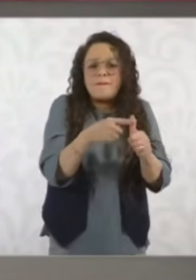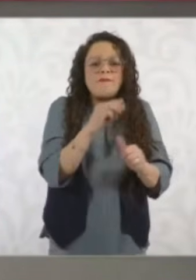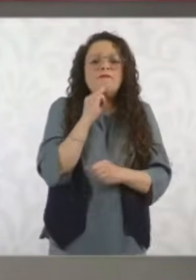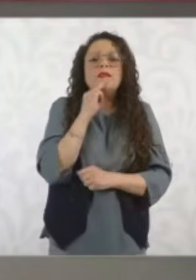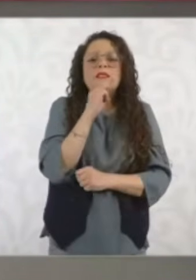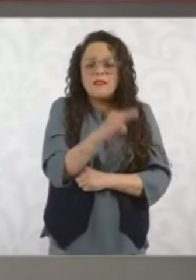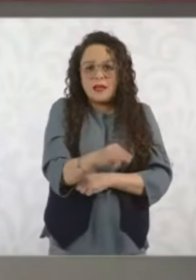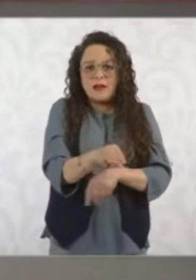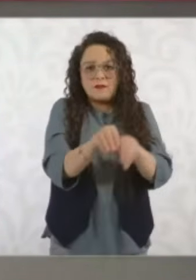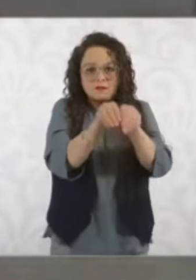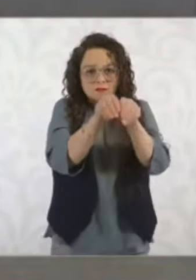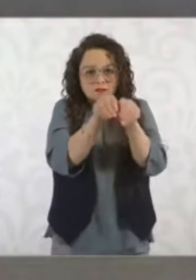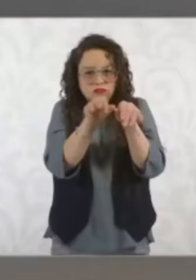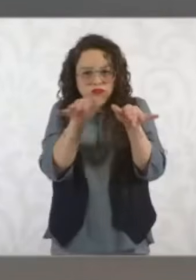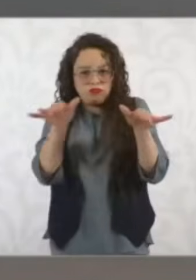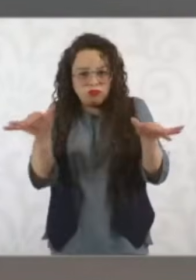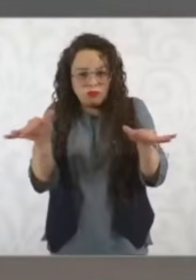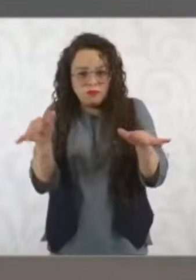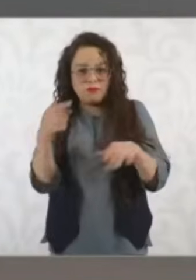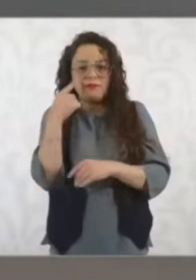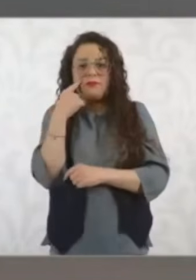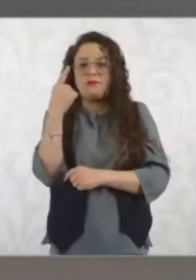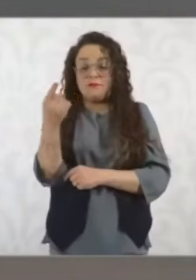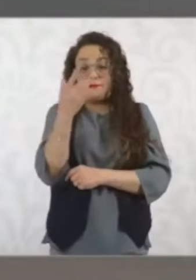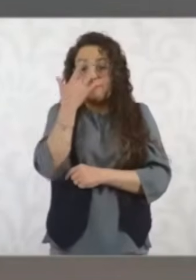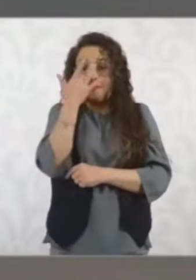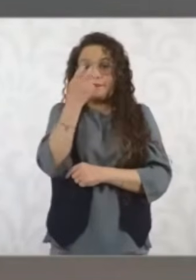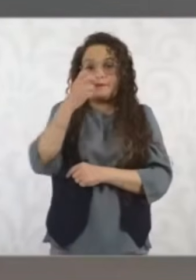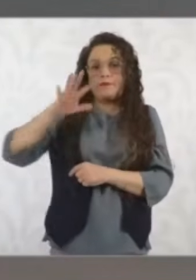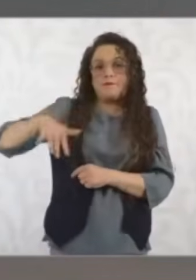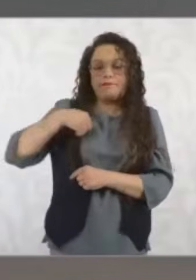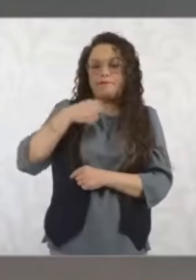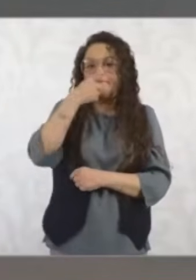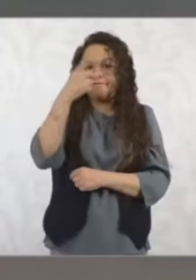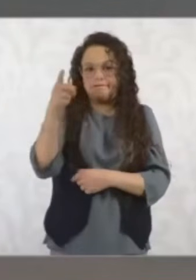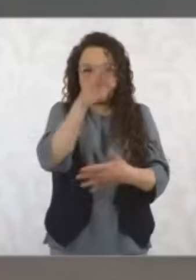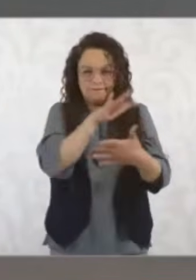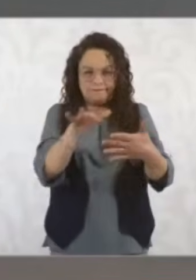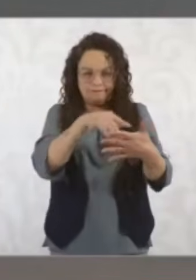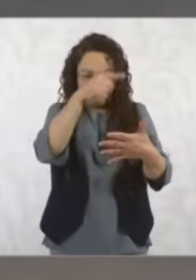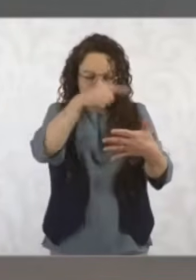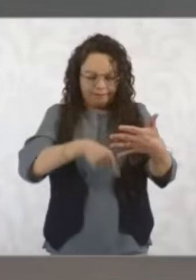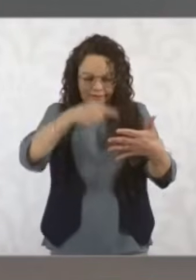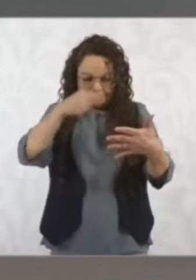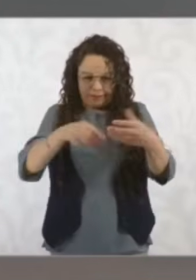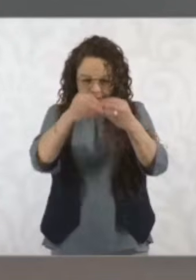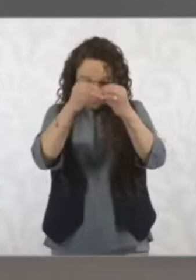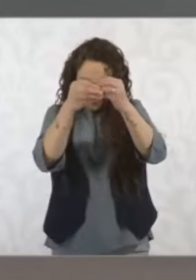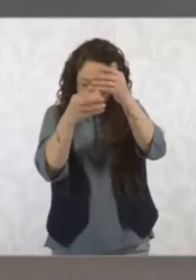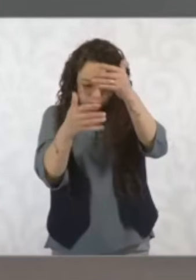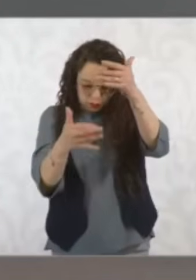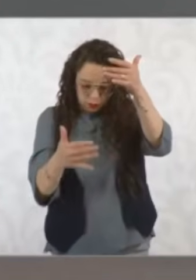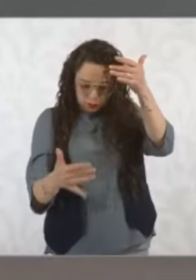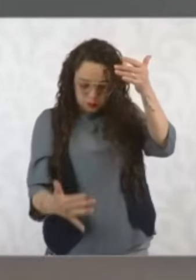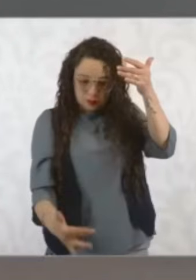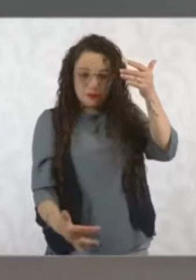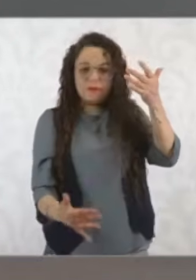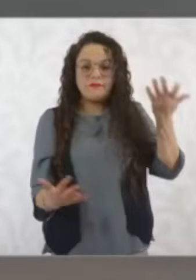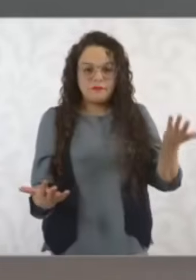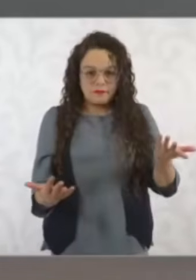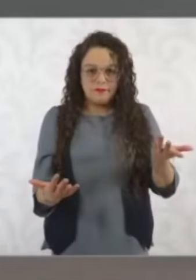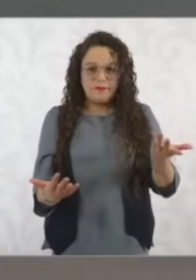se distribuyen? De estos medios y analistas,